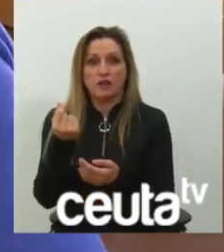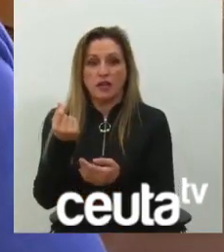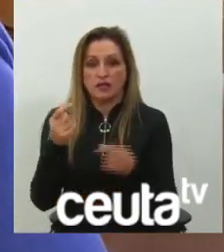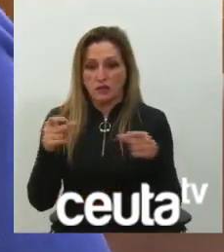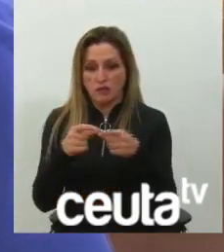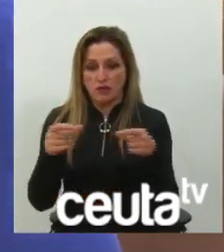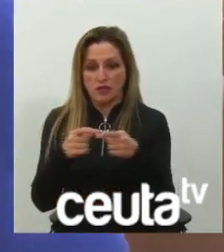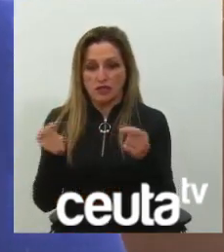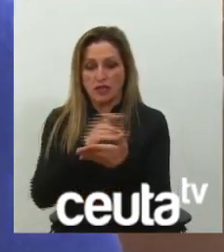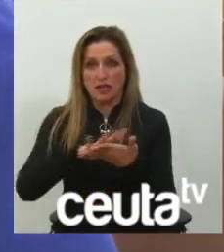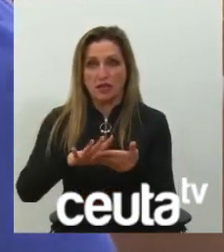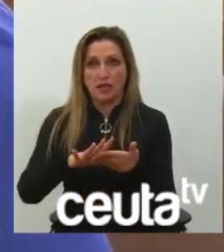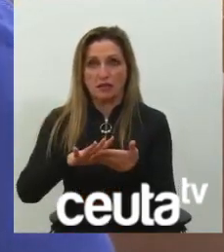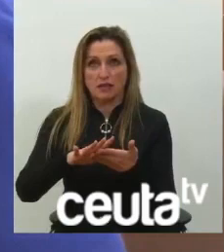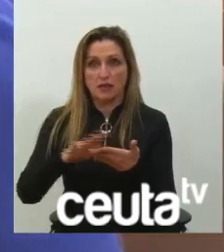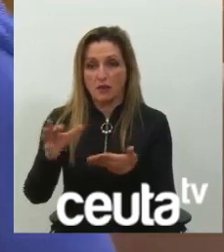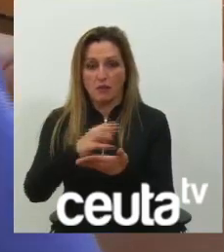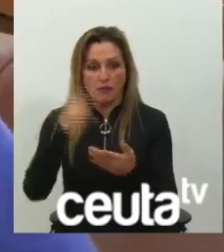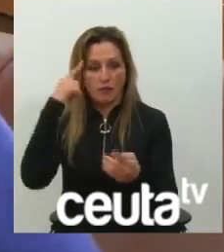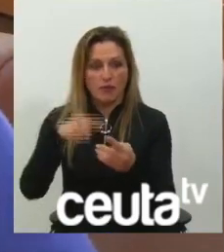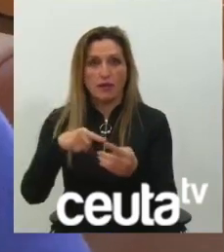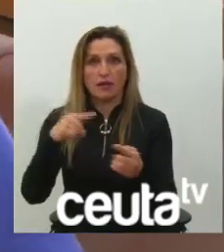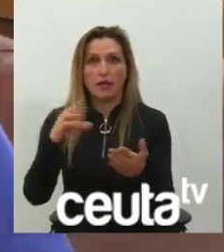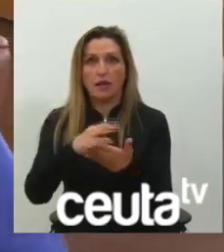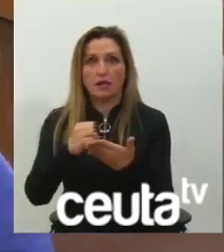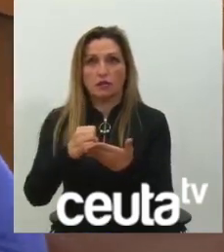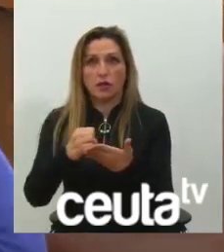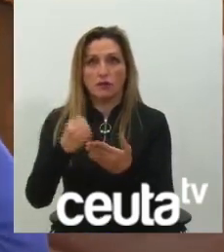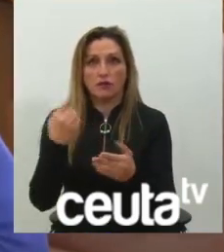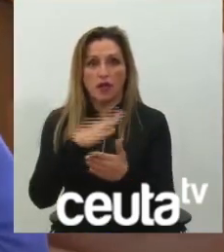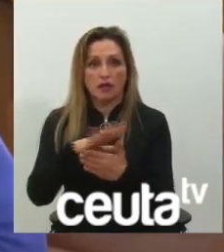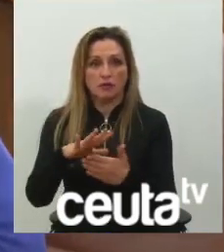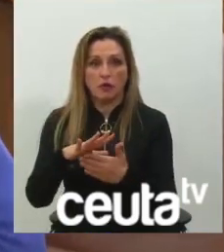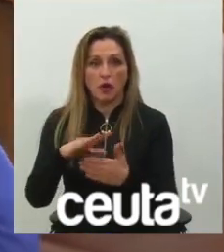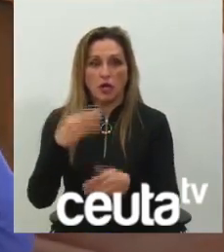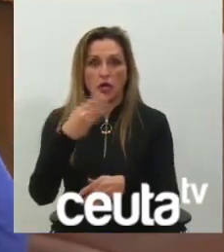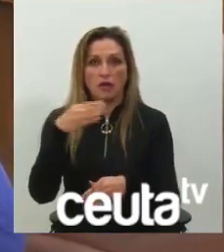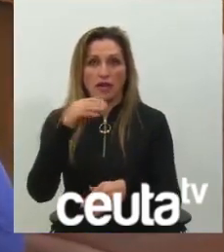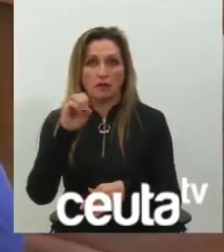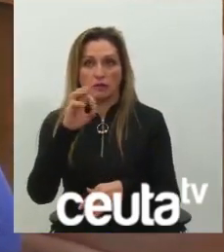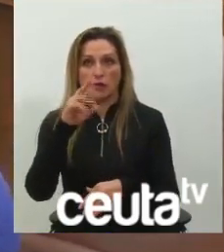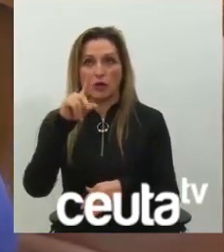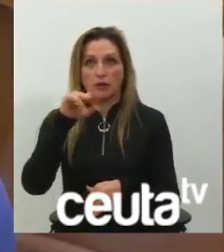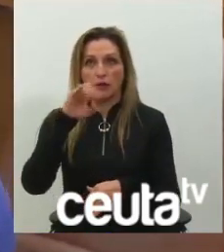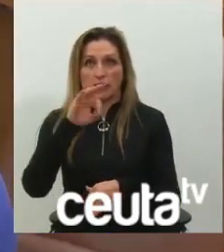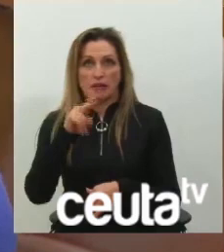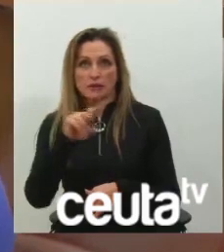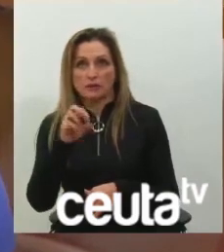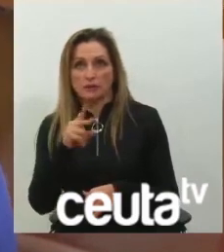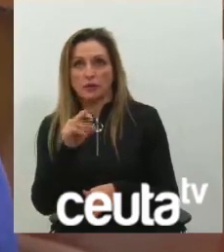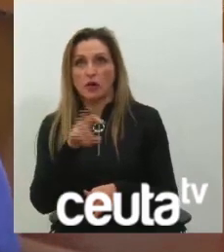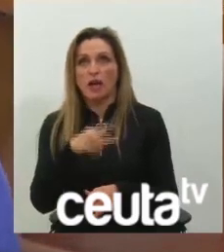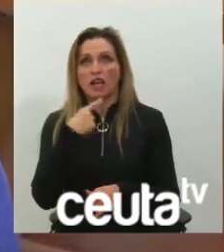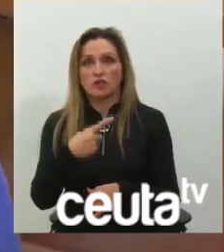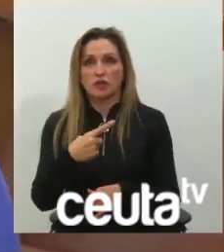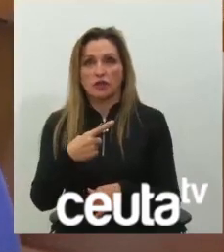el gratis total el comunismo bolivariano representado en la ultraderecha esta mañana en ceuta eso es lo que ustedes